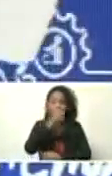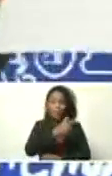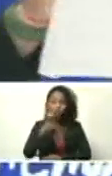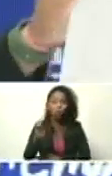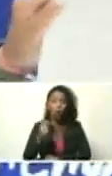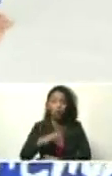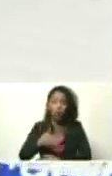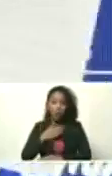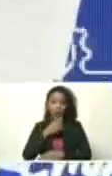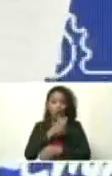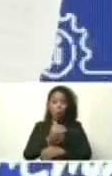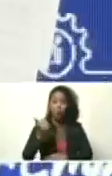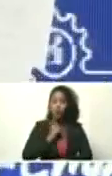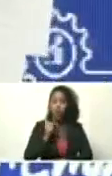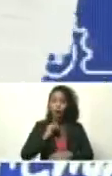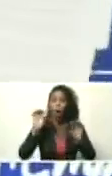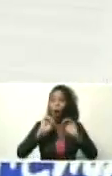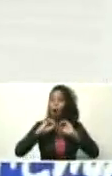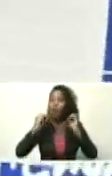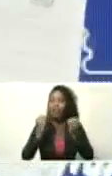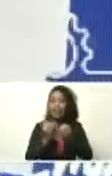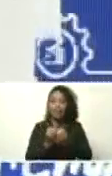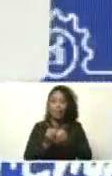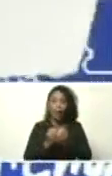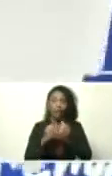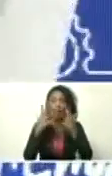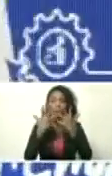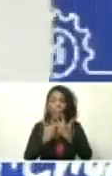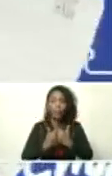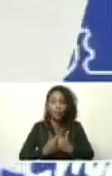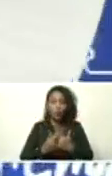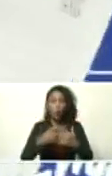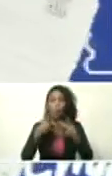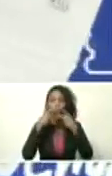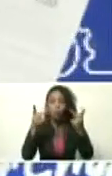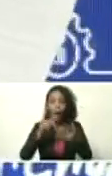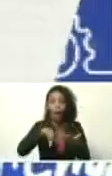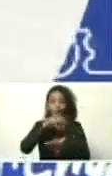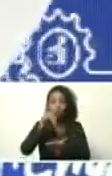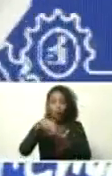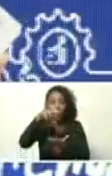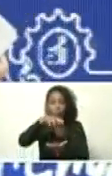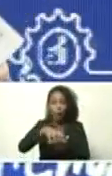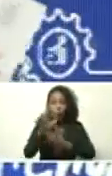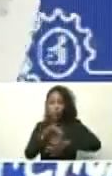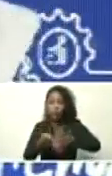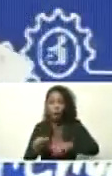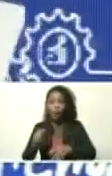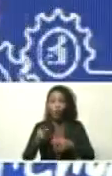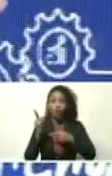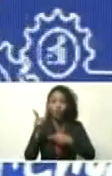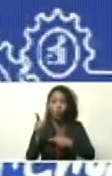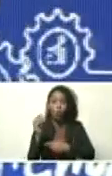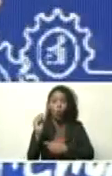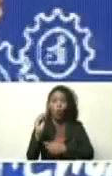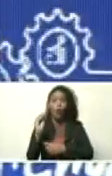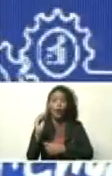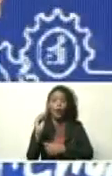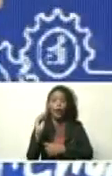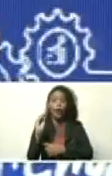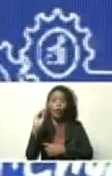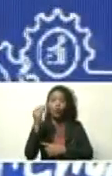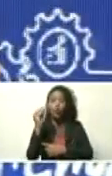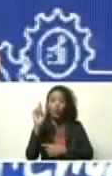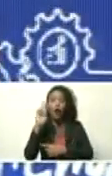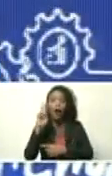pueden ir a cualquier oficina de la Administración Pública Nacional, Estadal y Municipal, con su QR identificado.